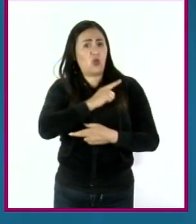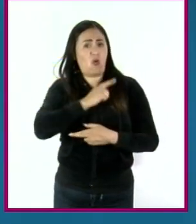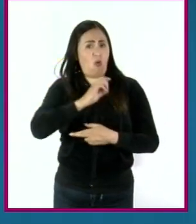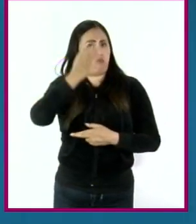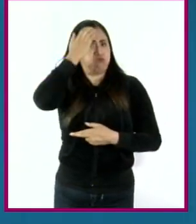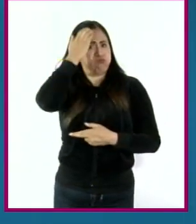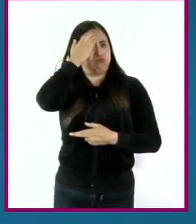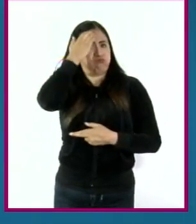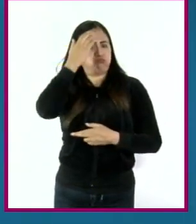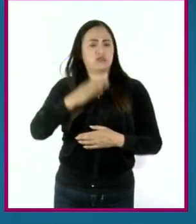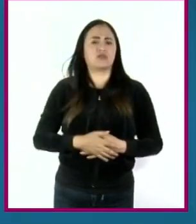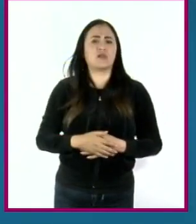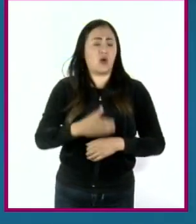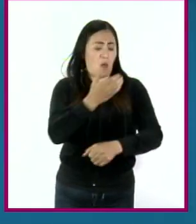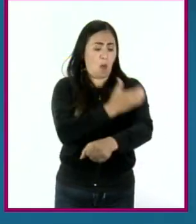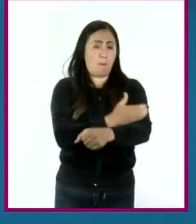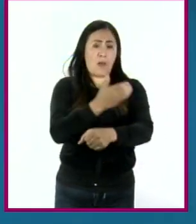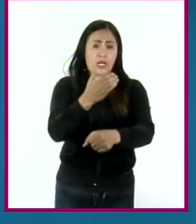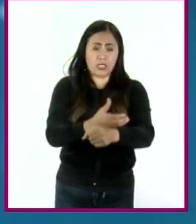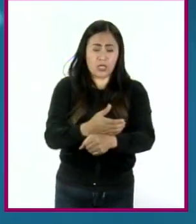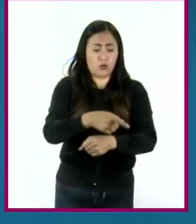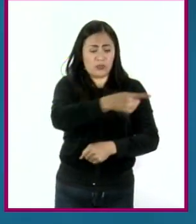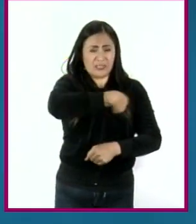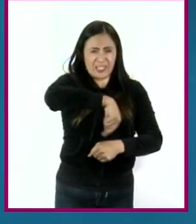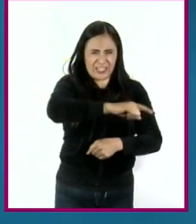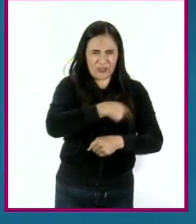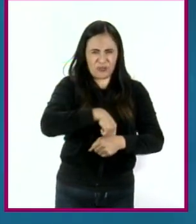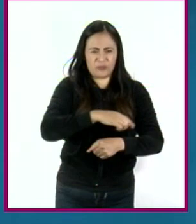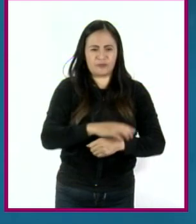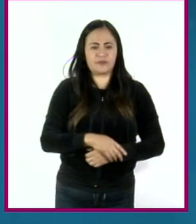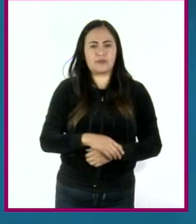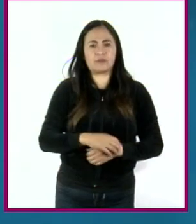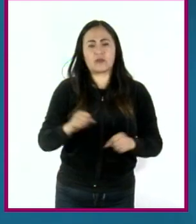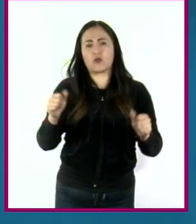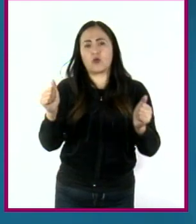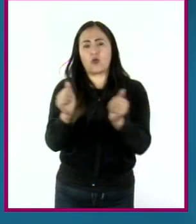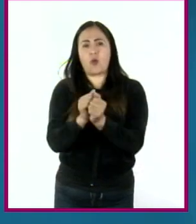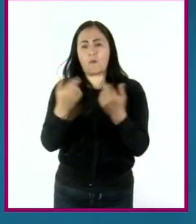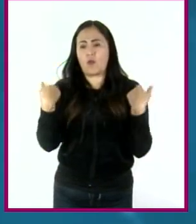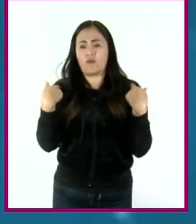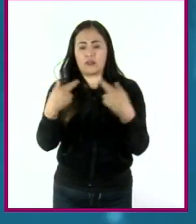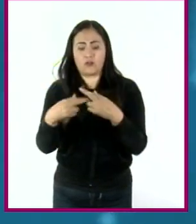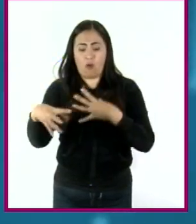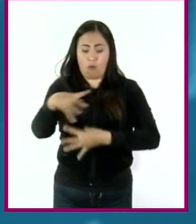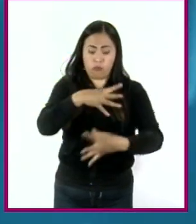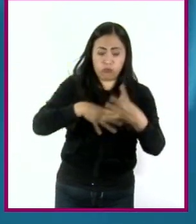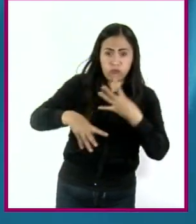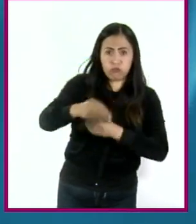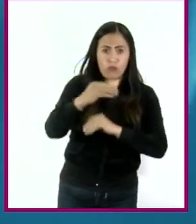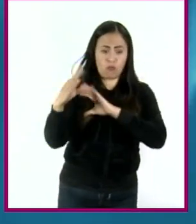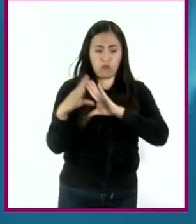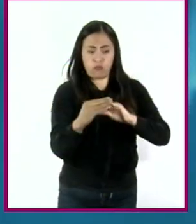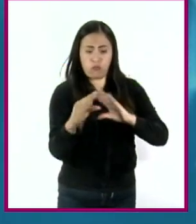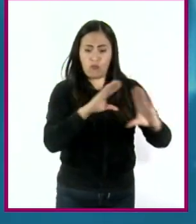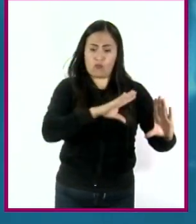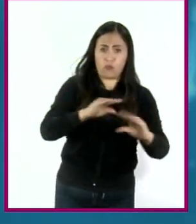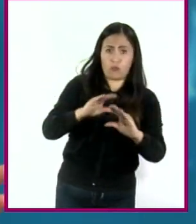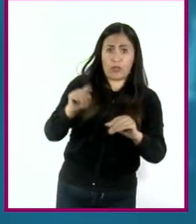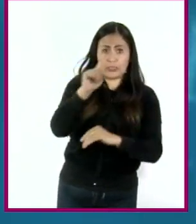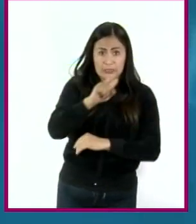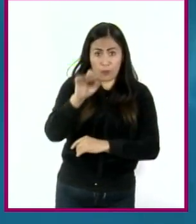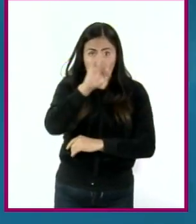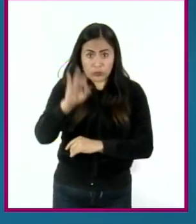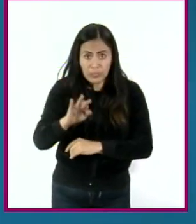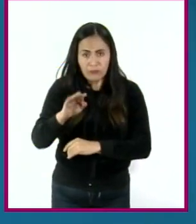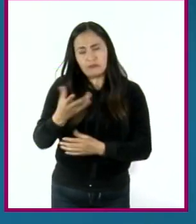El intercambio entre compañeros e incluso entre compañeros y el profe no es al 100. Cuesta trabajo entender que podemos aprender